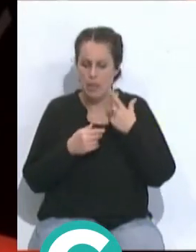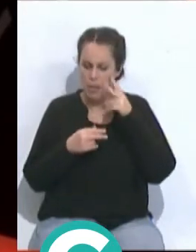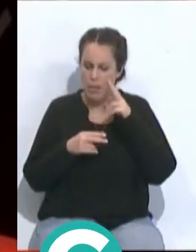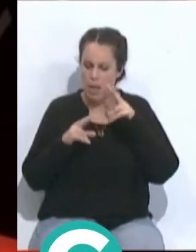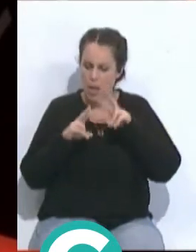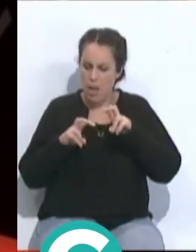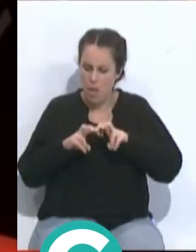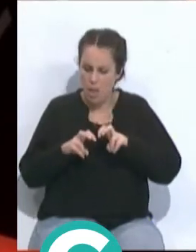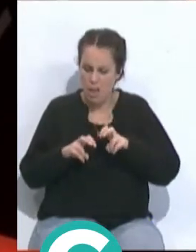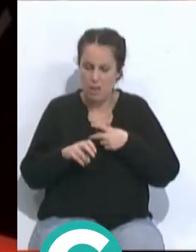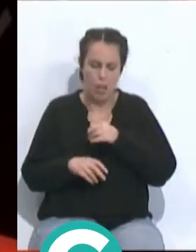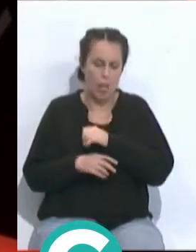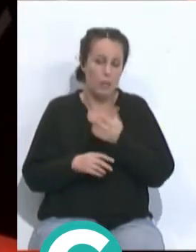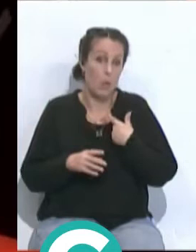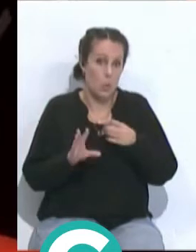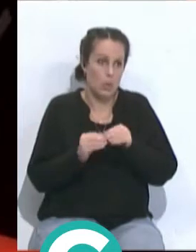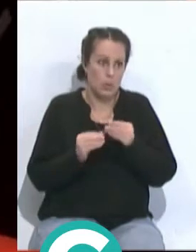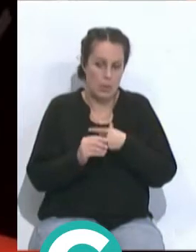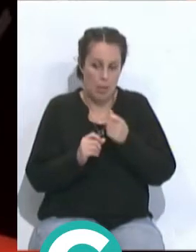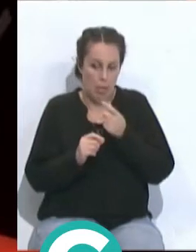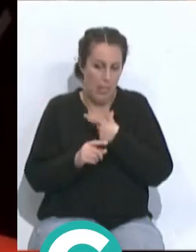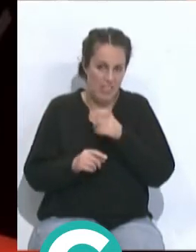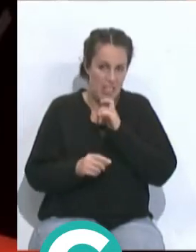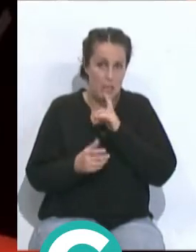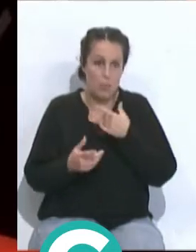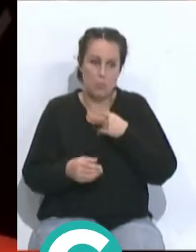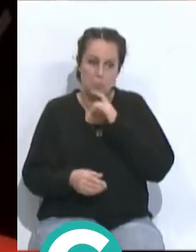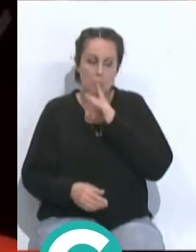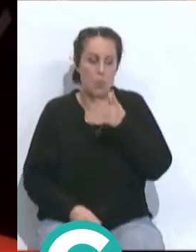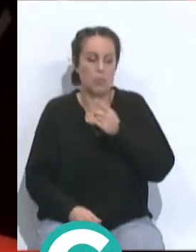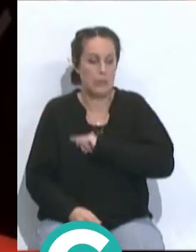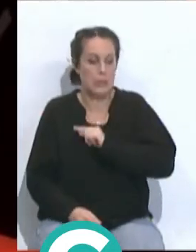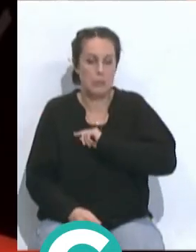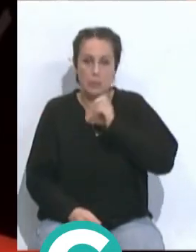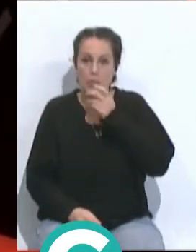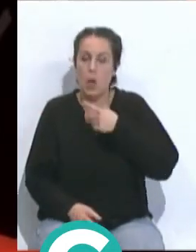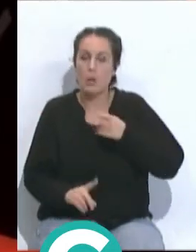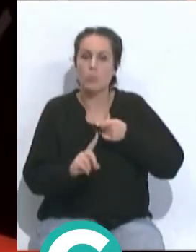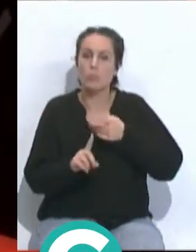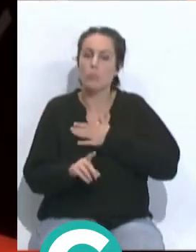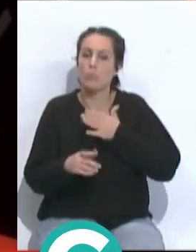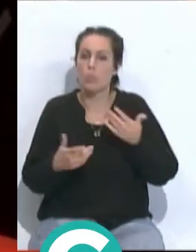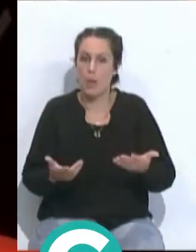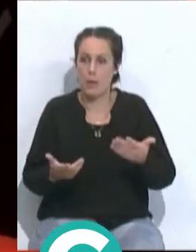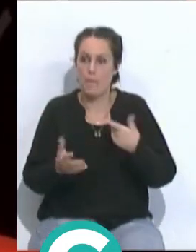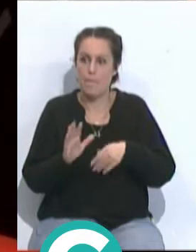esas conclusiones. Entonces la verdad que estoy muy contenta porque me siento bastante realizada. Mi objetivo era seguir